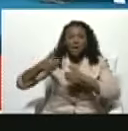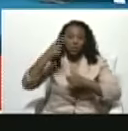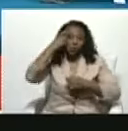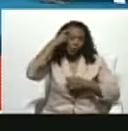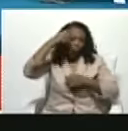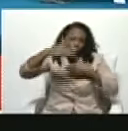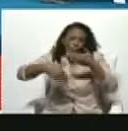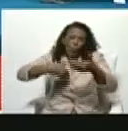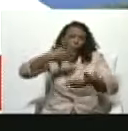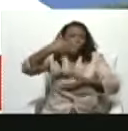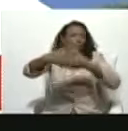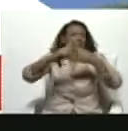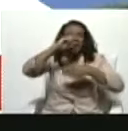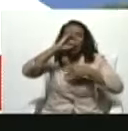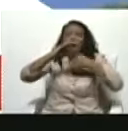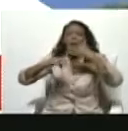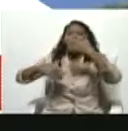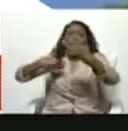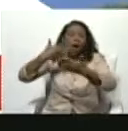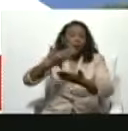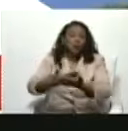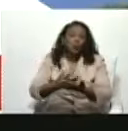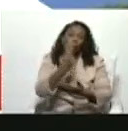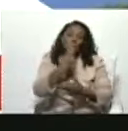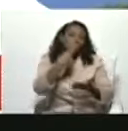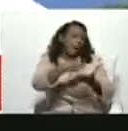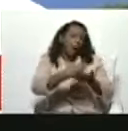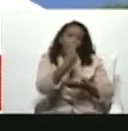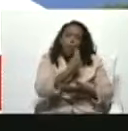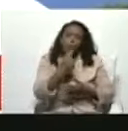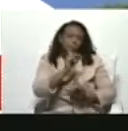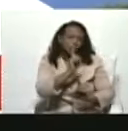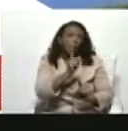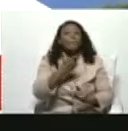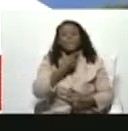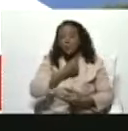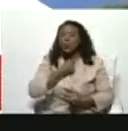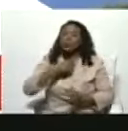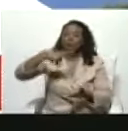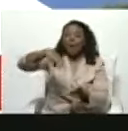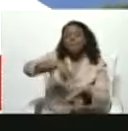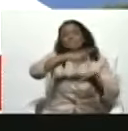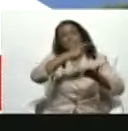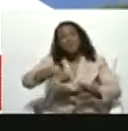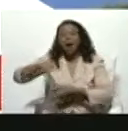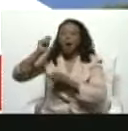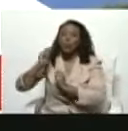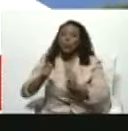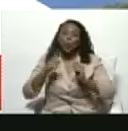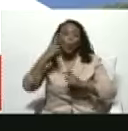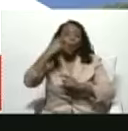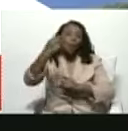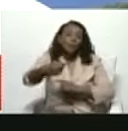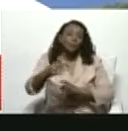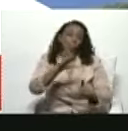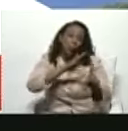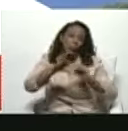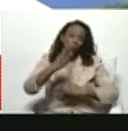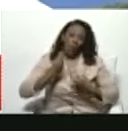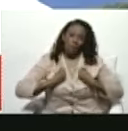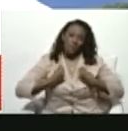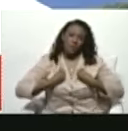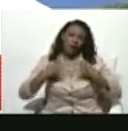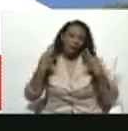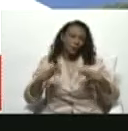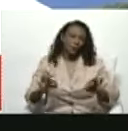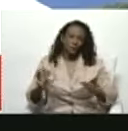día no pago promesas, sino que me gusta, lo agarré como tradición, como